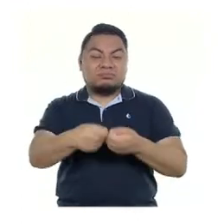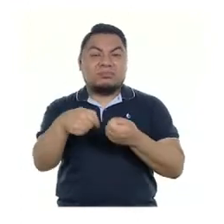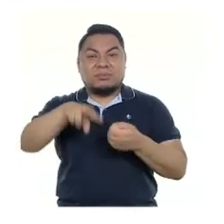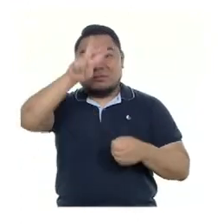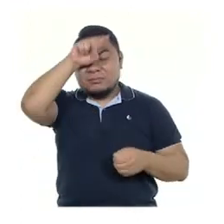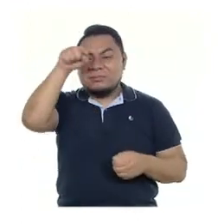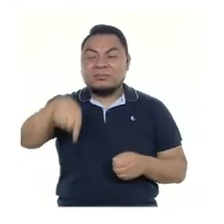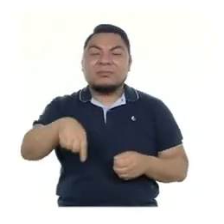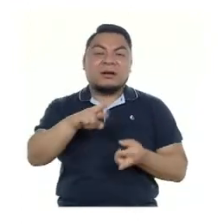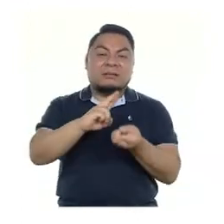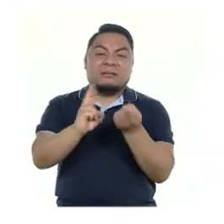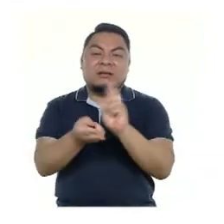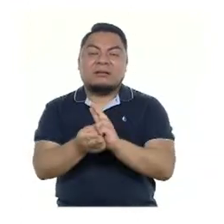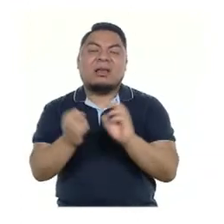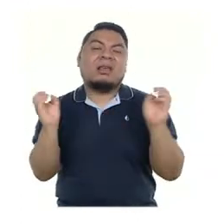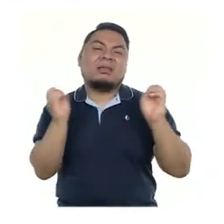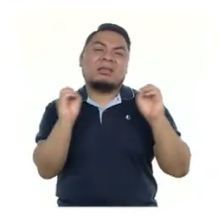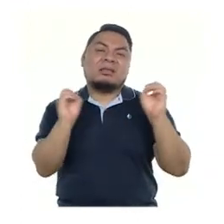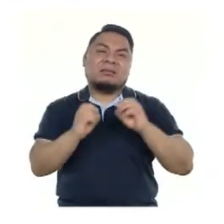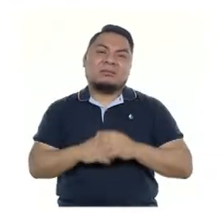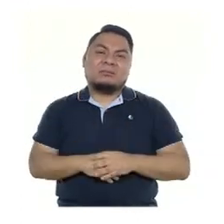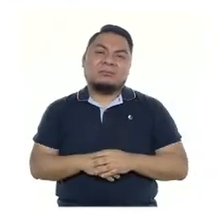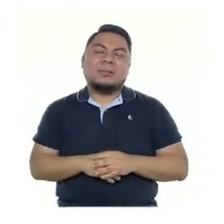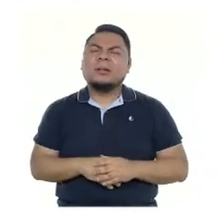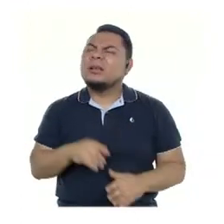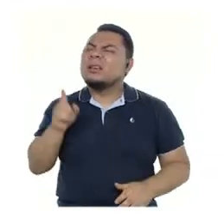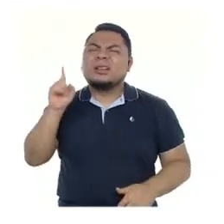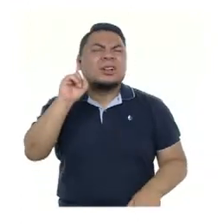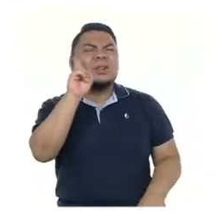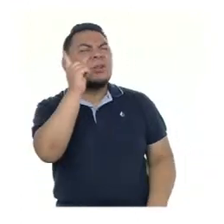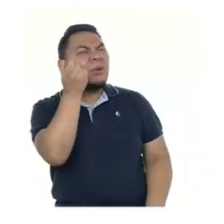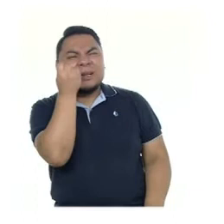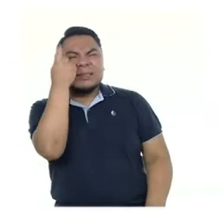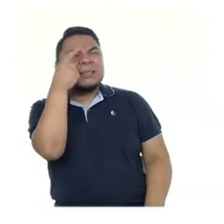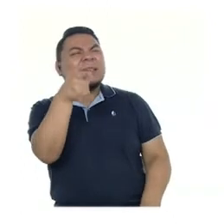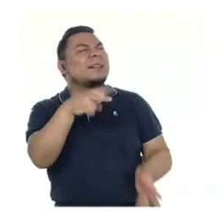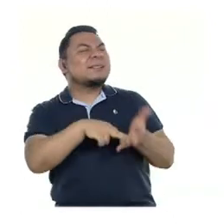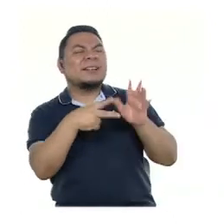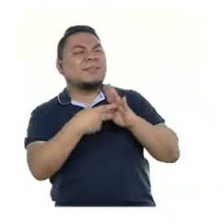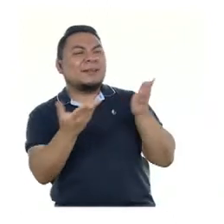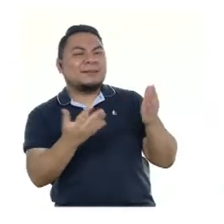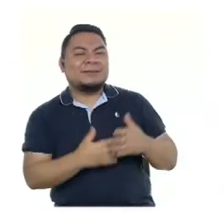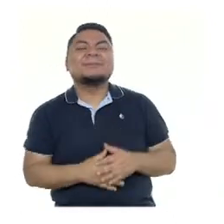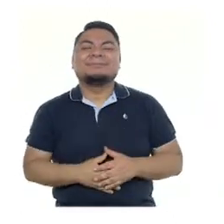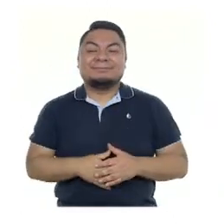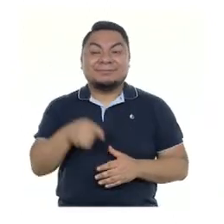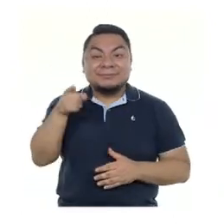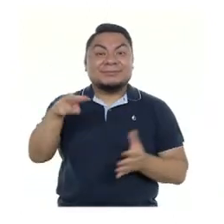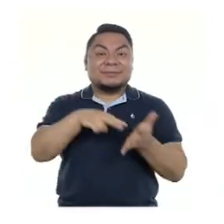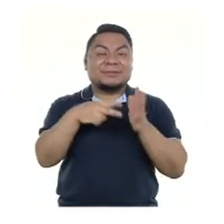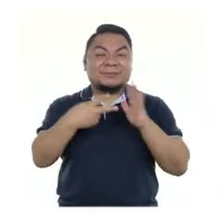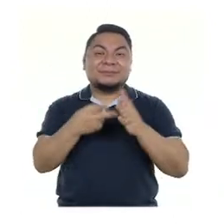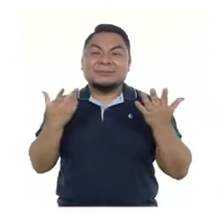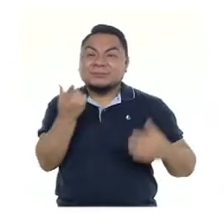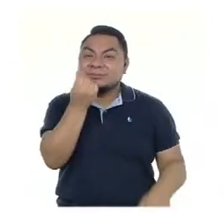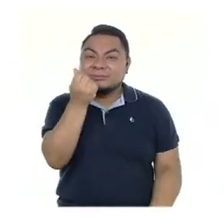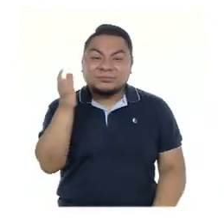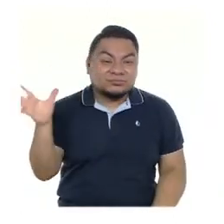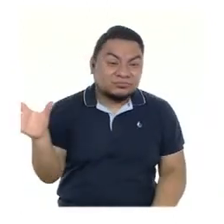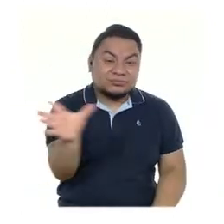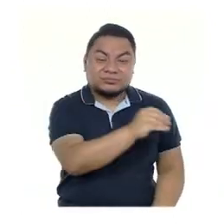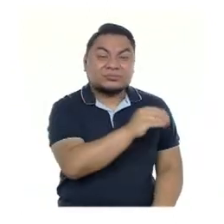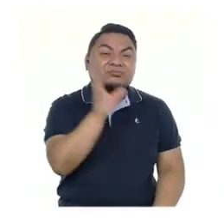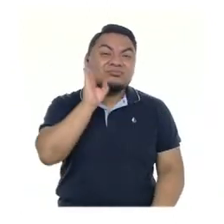no se recicla. ¡No entiendo! ¿Y eso qué significa? significa que casi toda nuestra